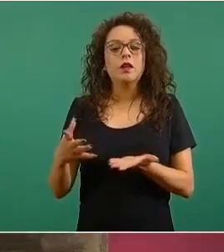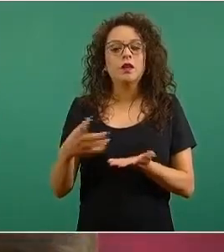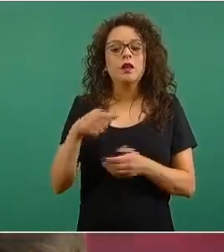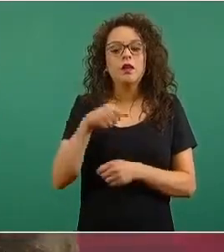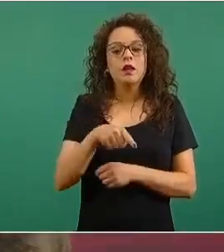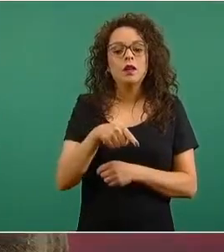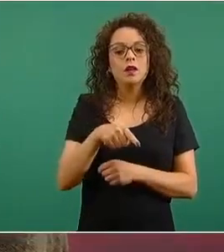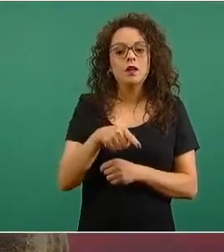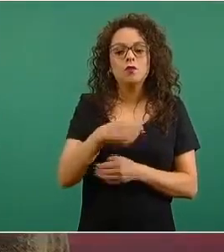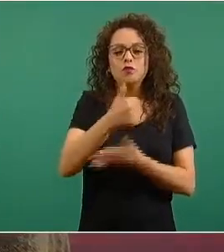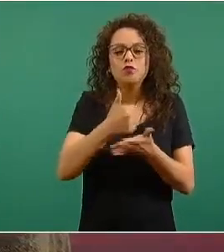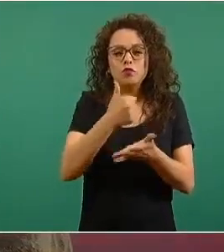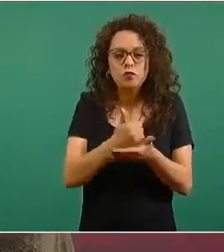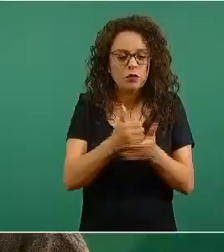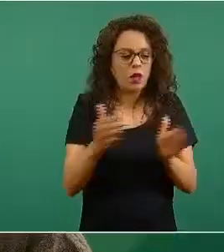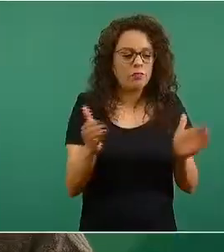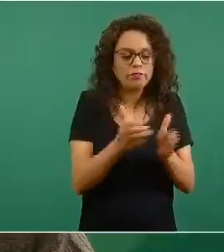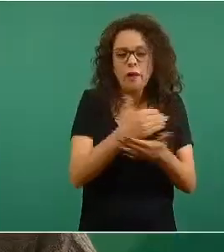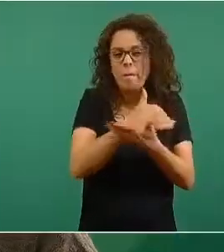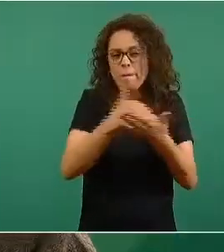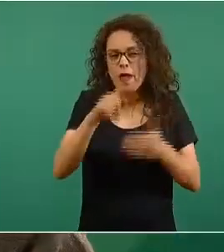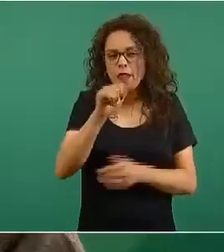son las zonas metropolitanas.